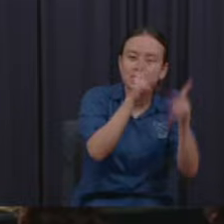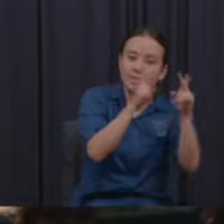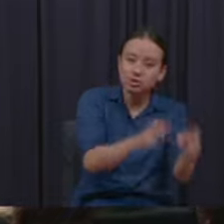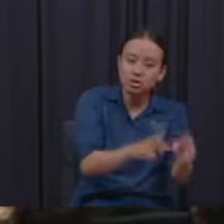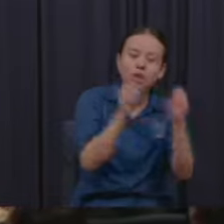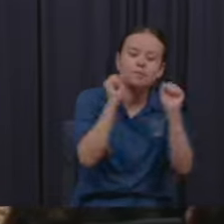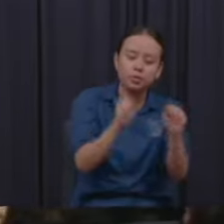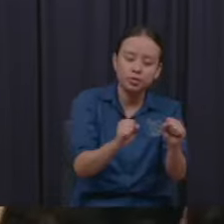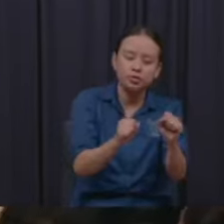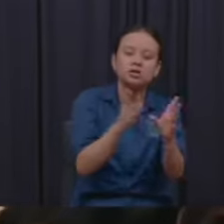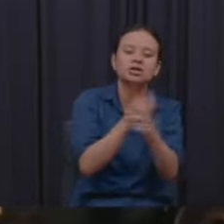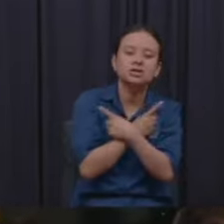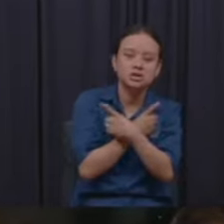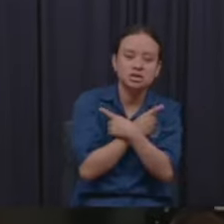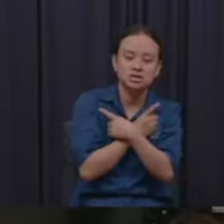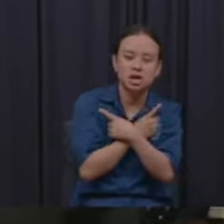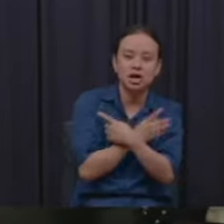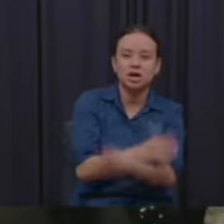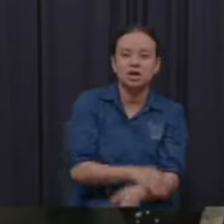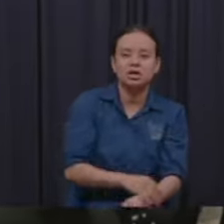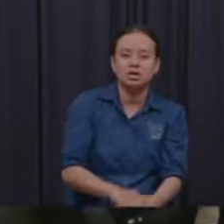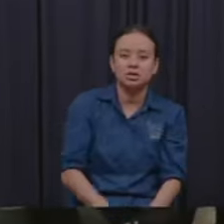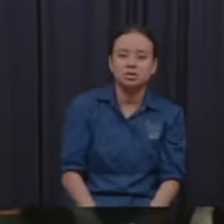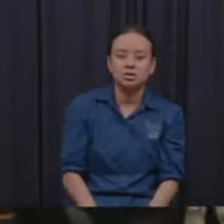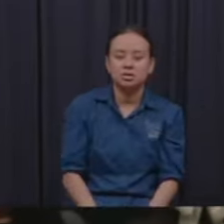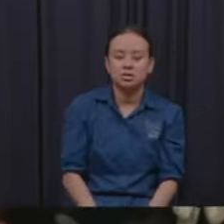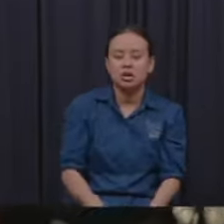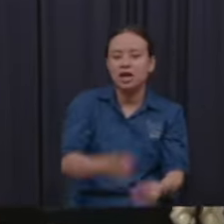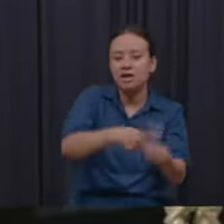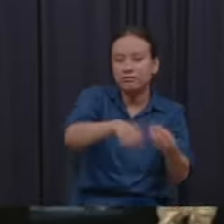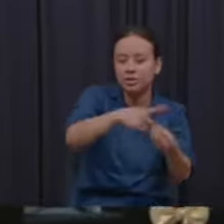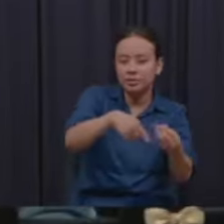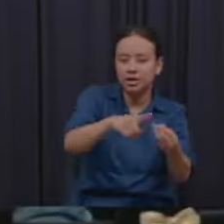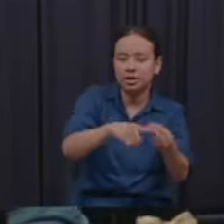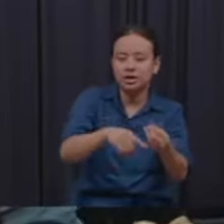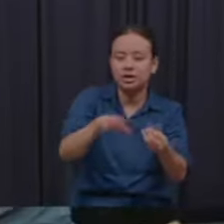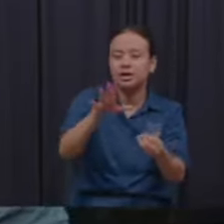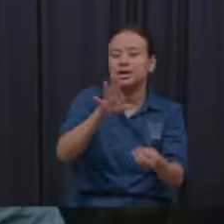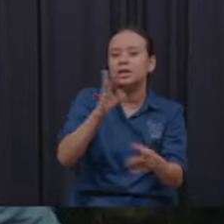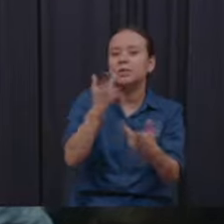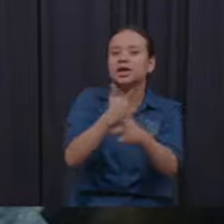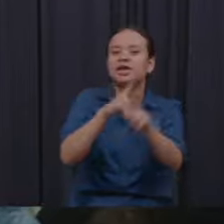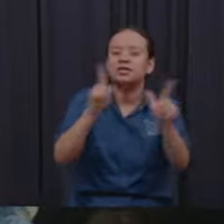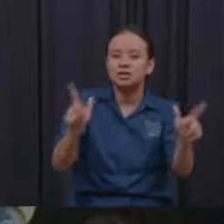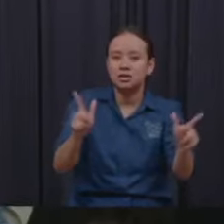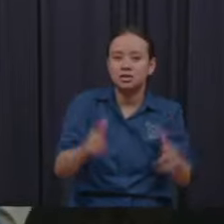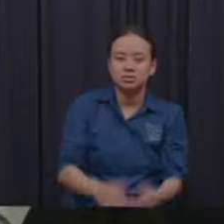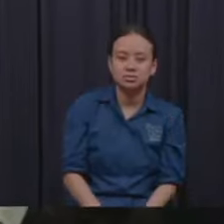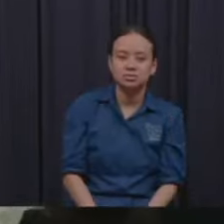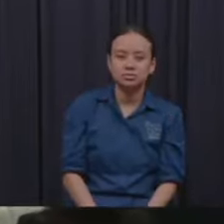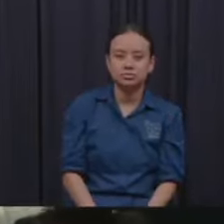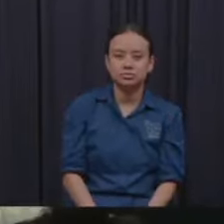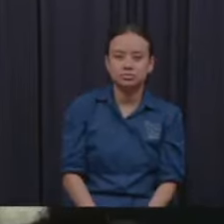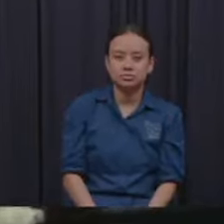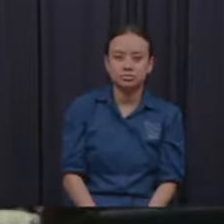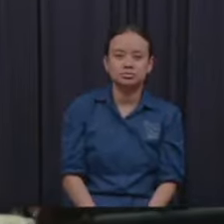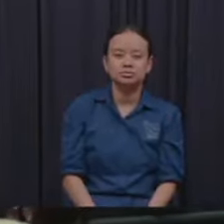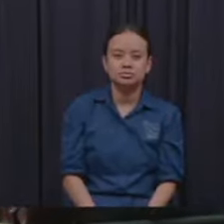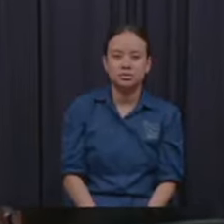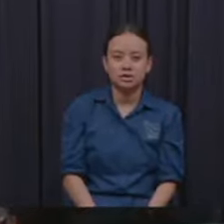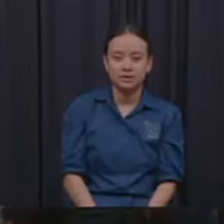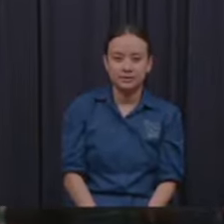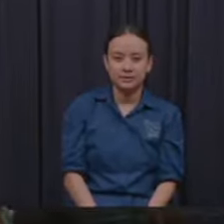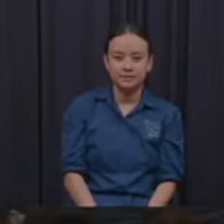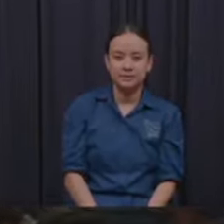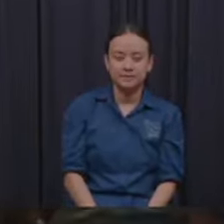Le pusimos papel para que se encendiera, no ocurrió nada. Le echamos gasolina en cantidad y eso no se